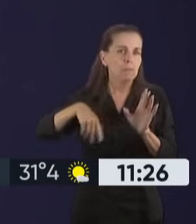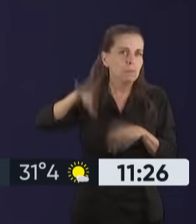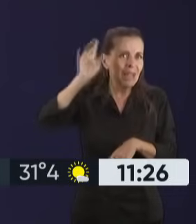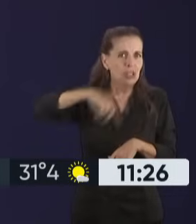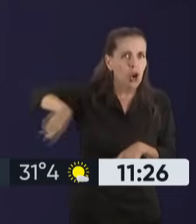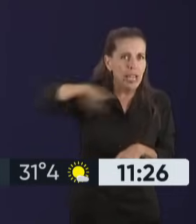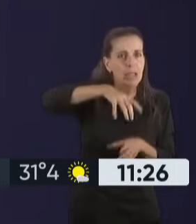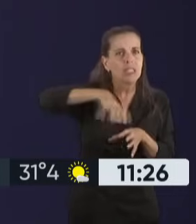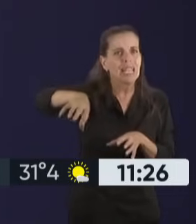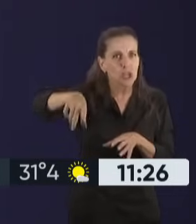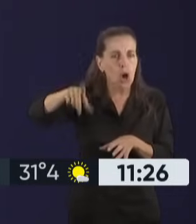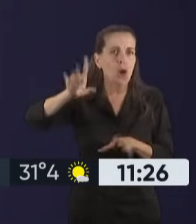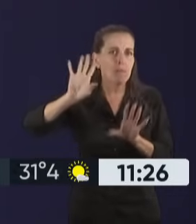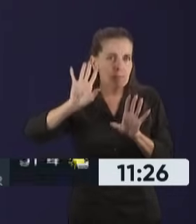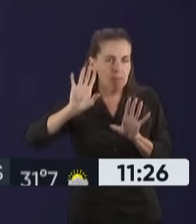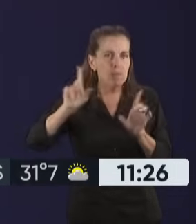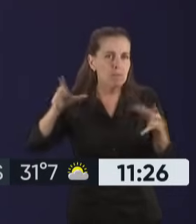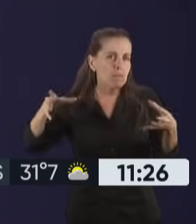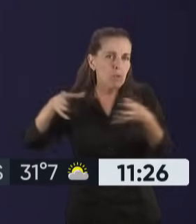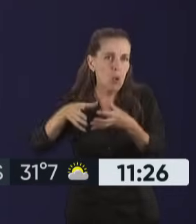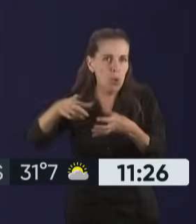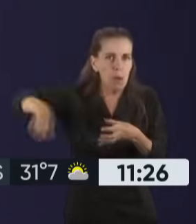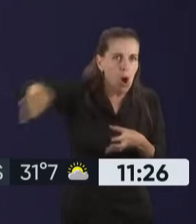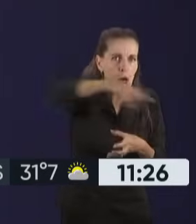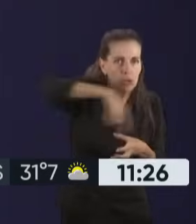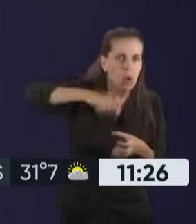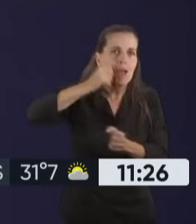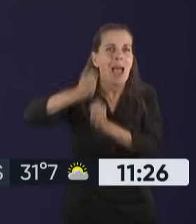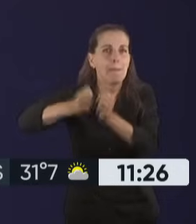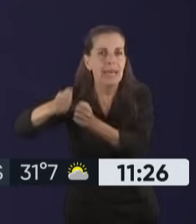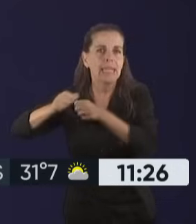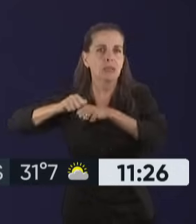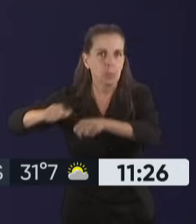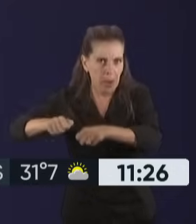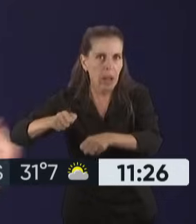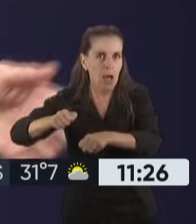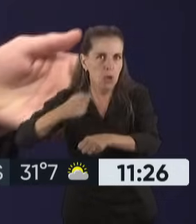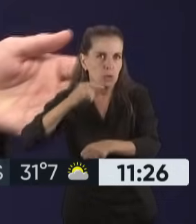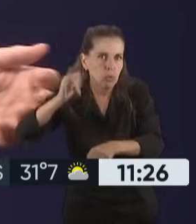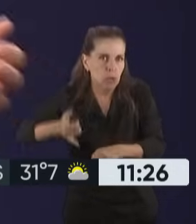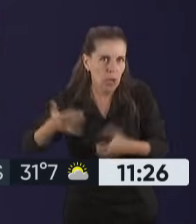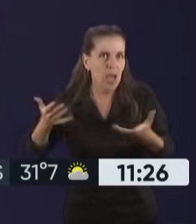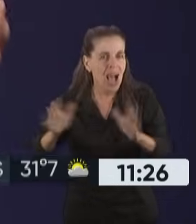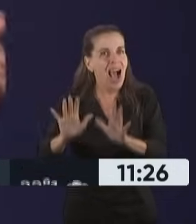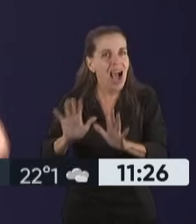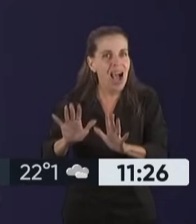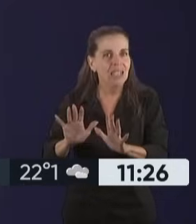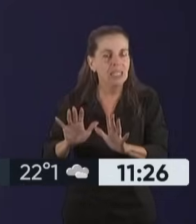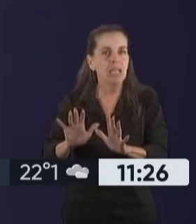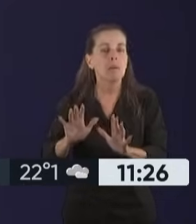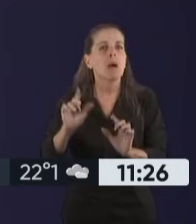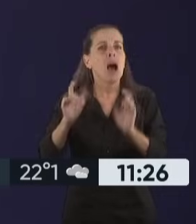de un sector de los actores, un grupo de los actores económicos, empezamos, y por supuesto con